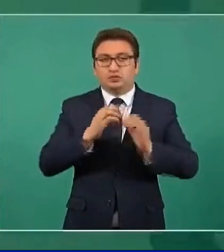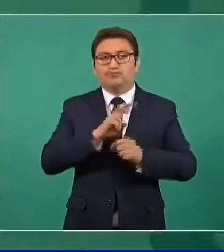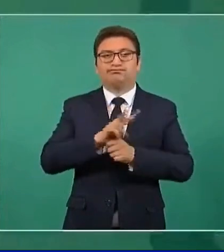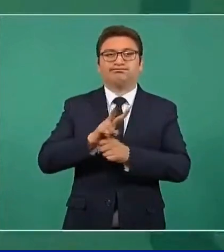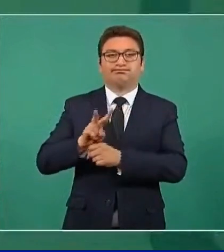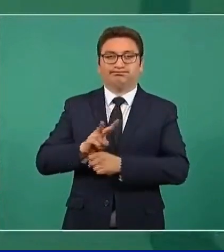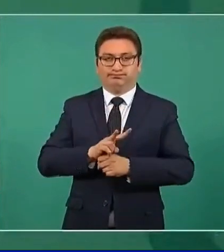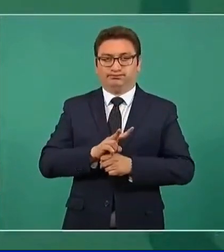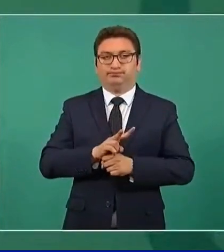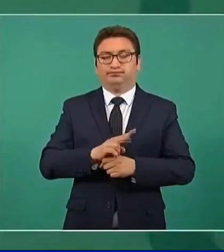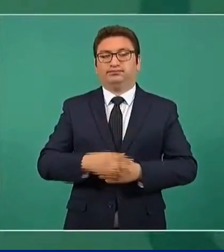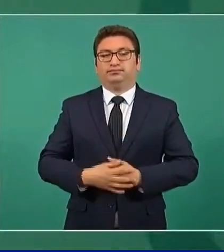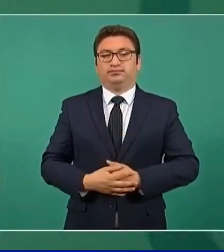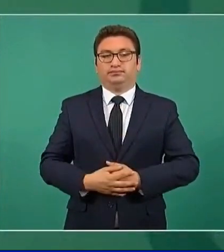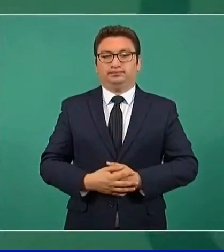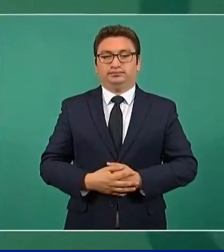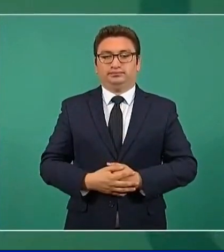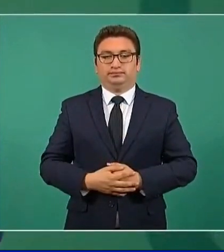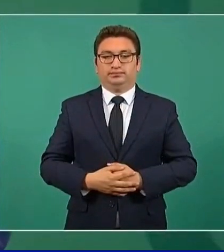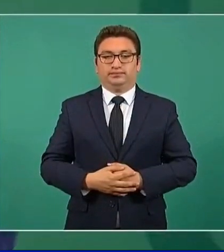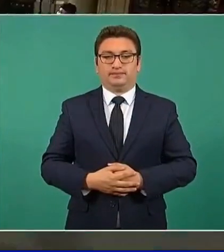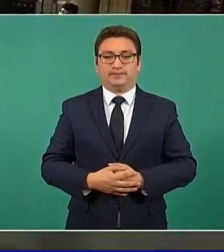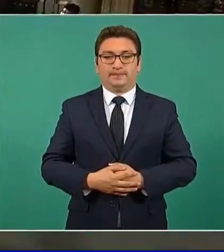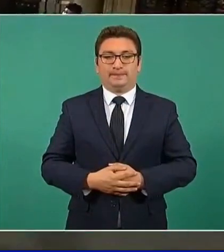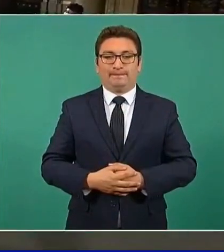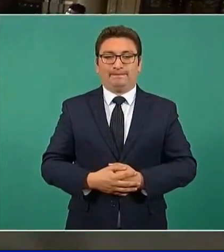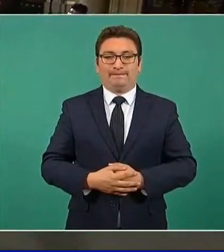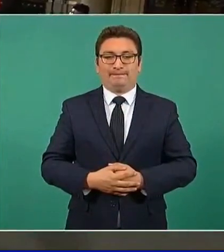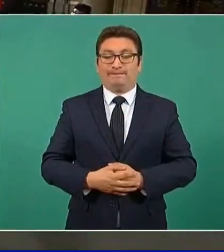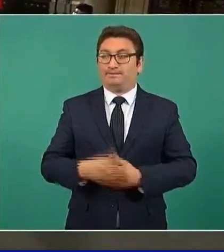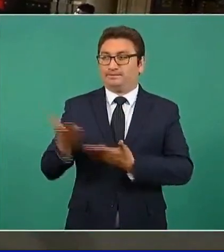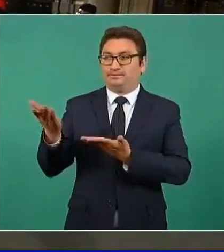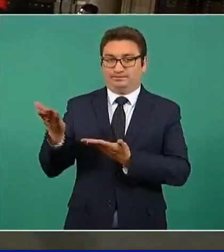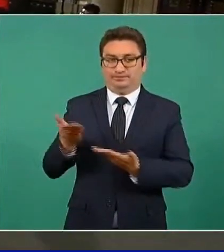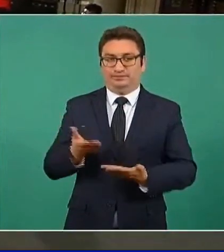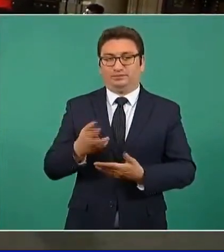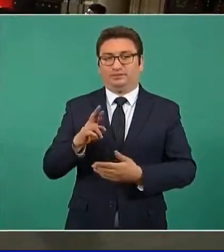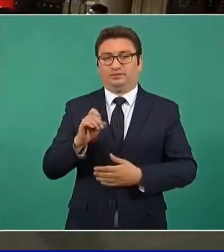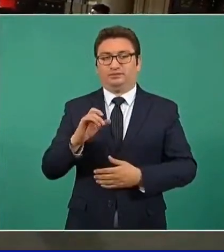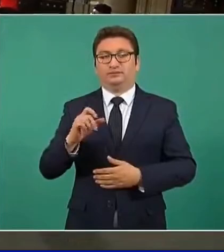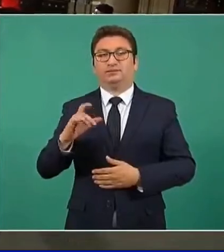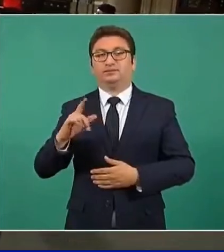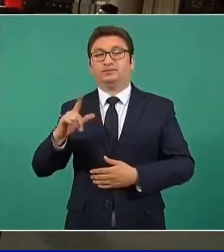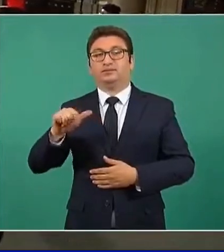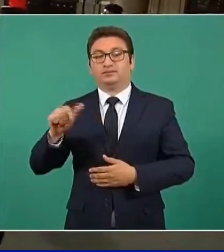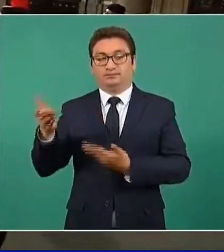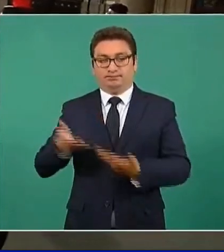pendientes. Entonces vamos a que Rosa Isela introduzca.